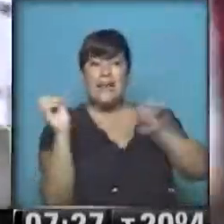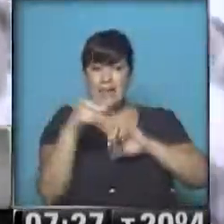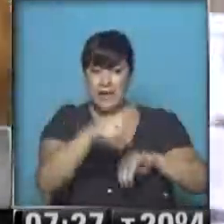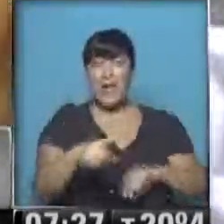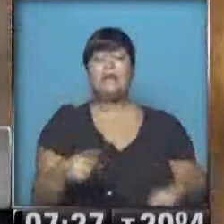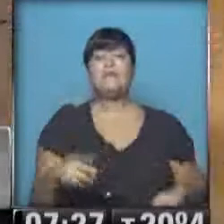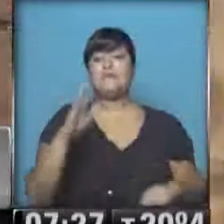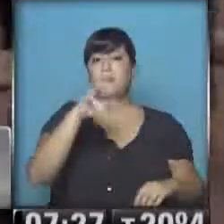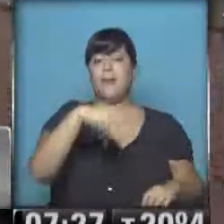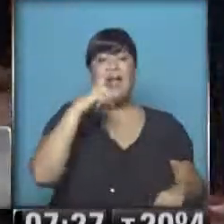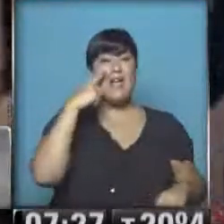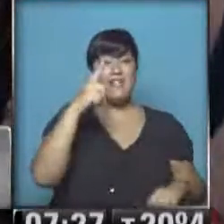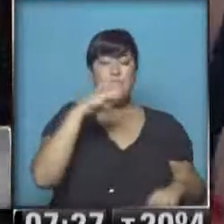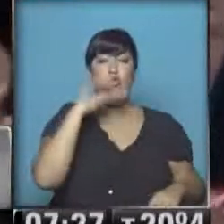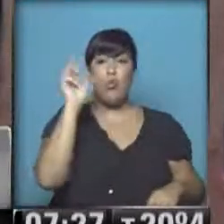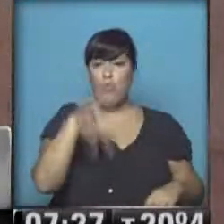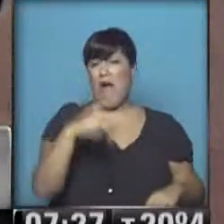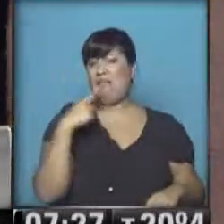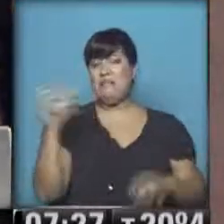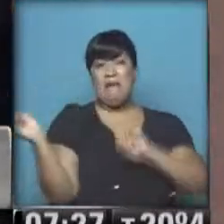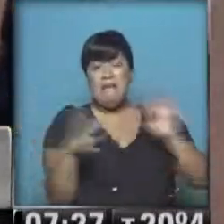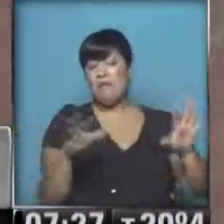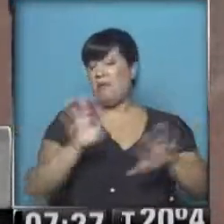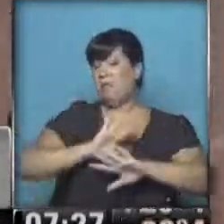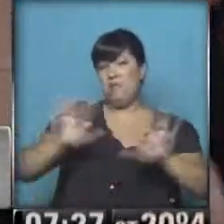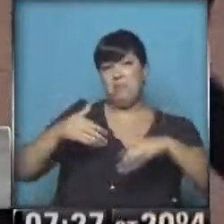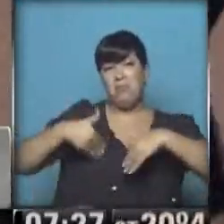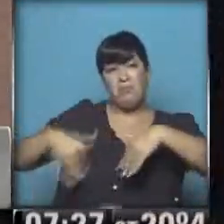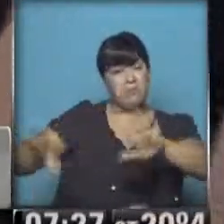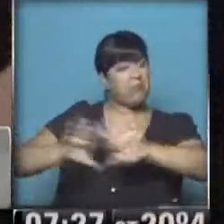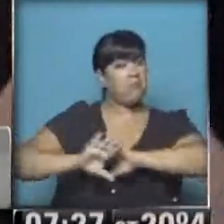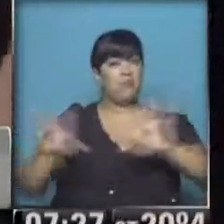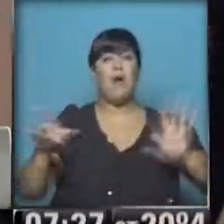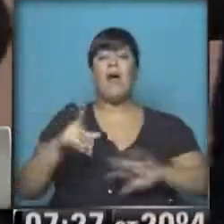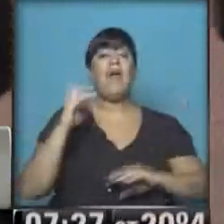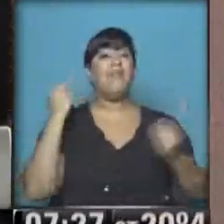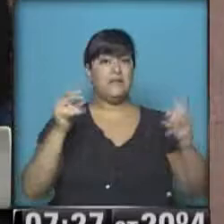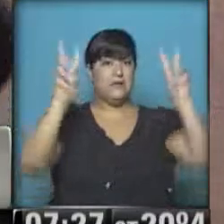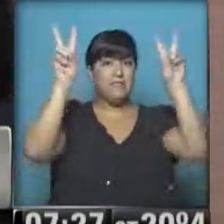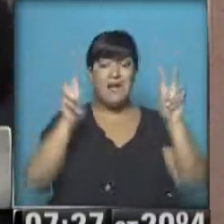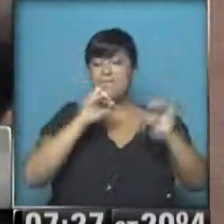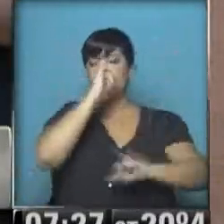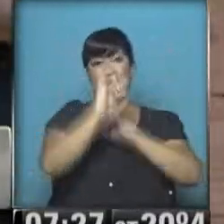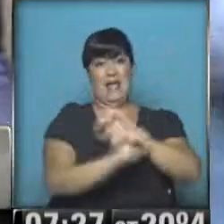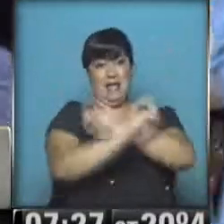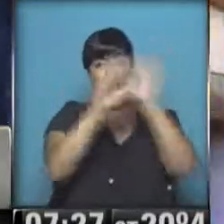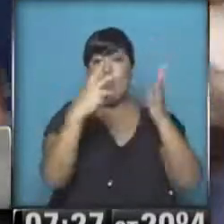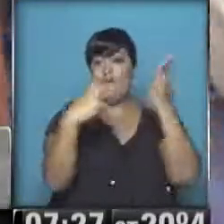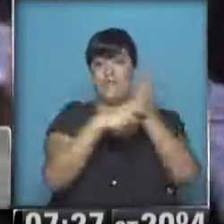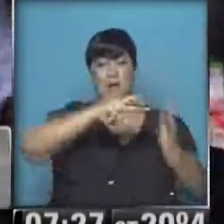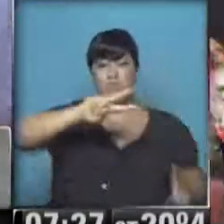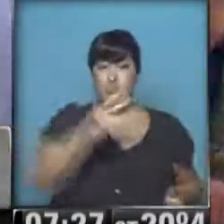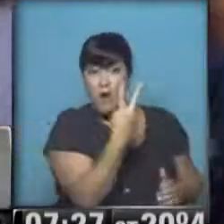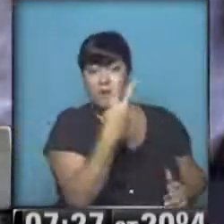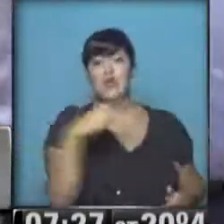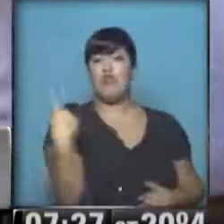Marijuán descartó además estas críticas que recibieron por parte de algunos sectores. La consigna está clara. Tras la muerte de un fiscal, y apuntó,